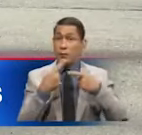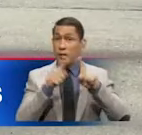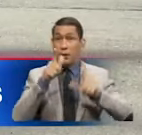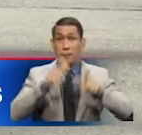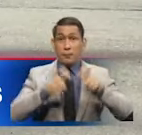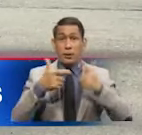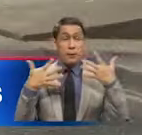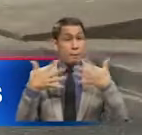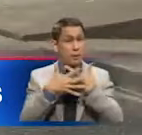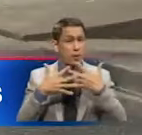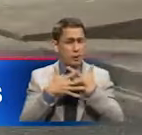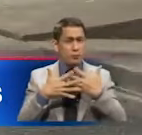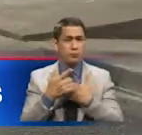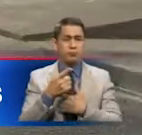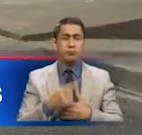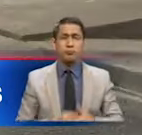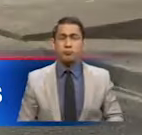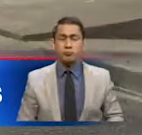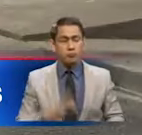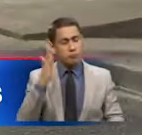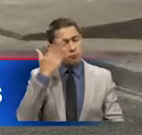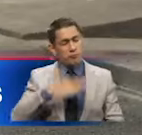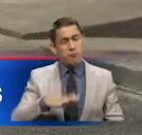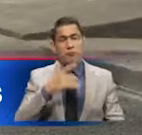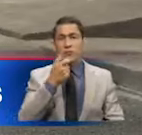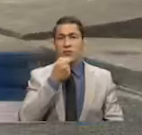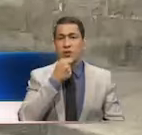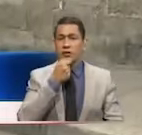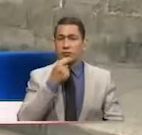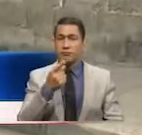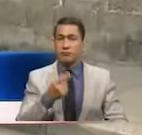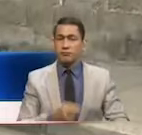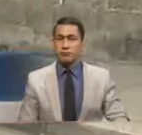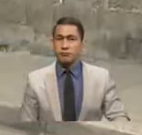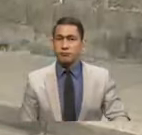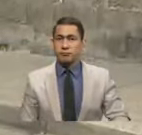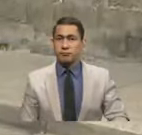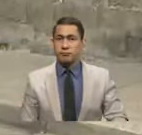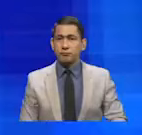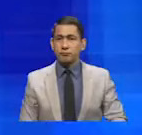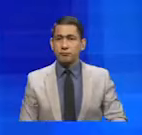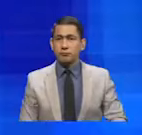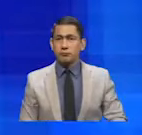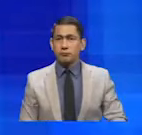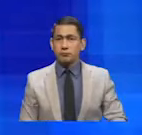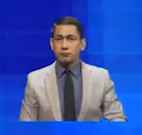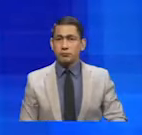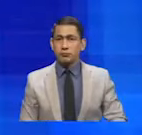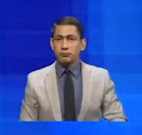está asustada por lo que pasó. Jorge García, TC Televisión.